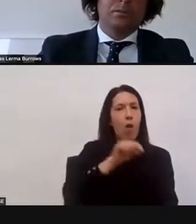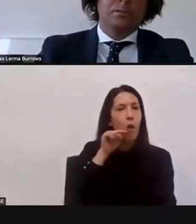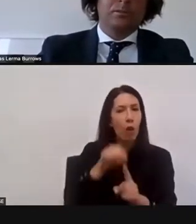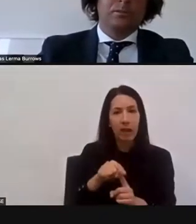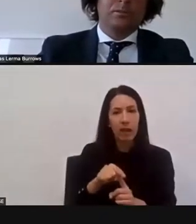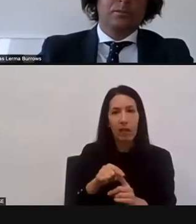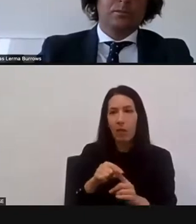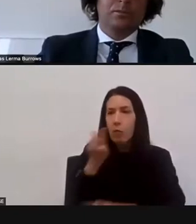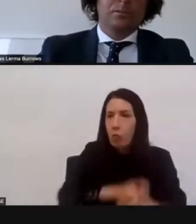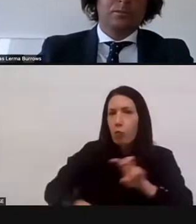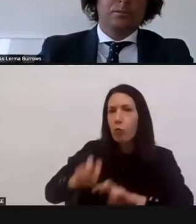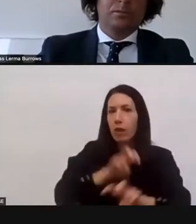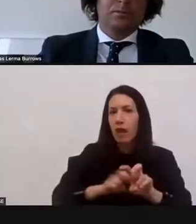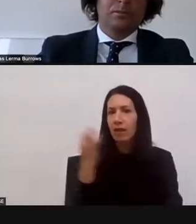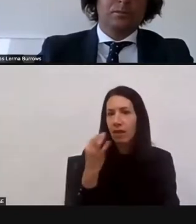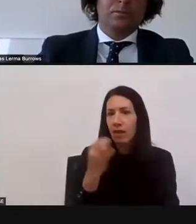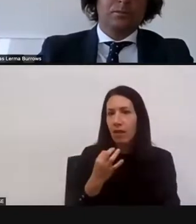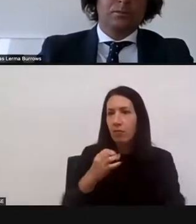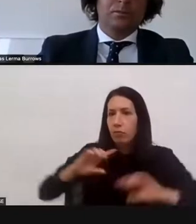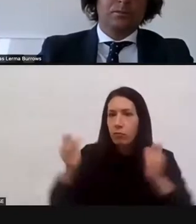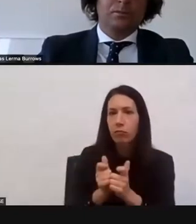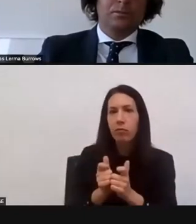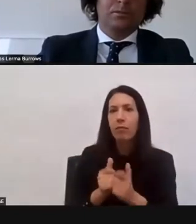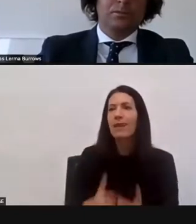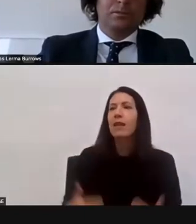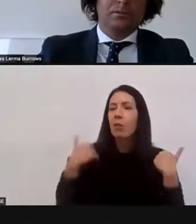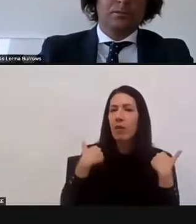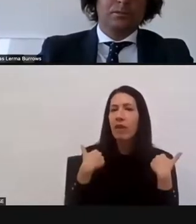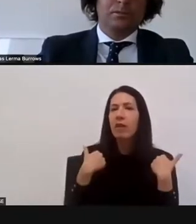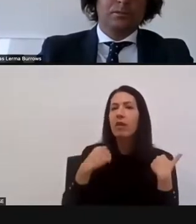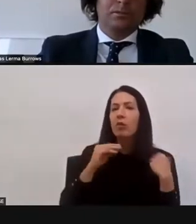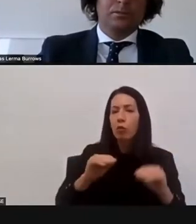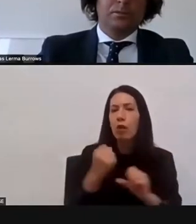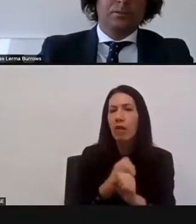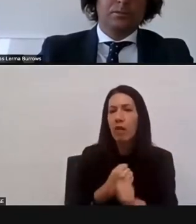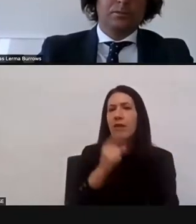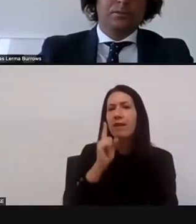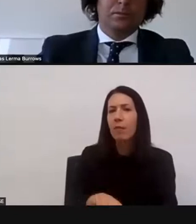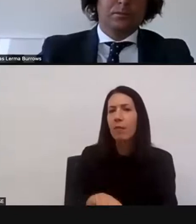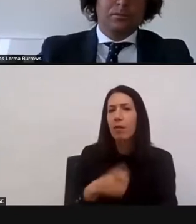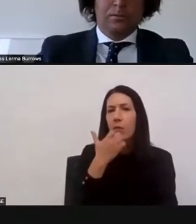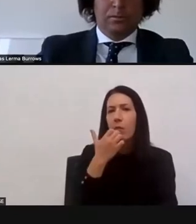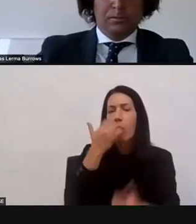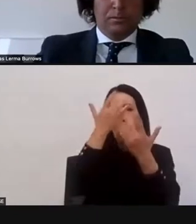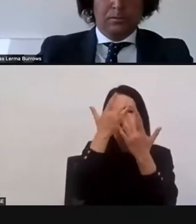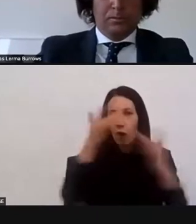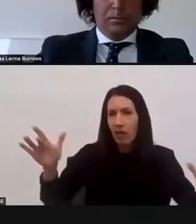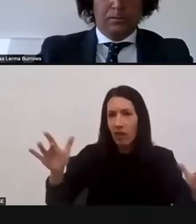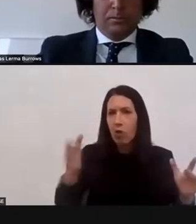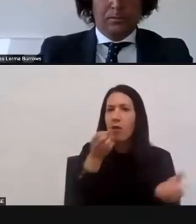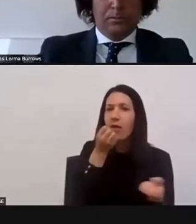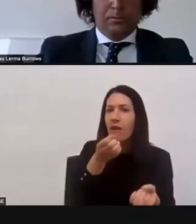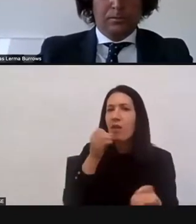búsqueda evidentemente de este tipo de responsabilidades, sino en la acción de concienciación, de información de